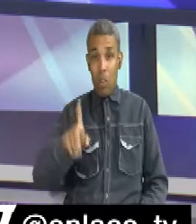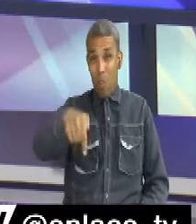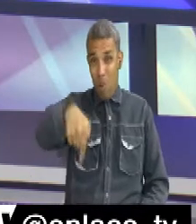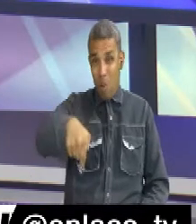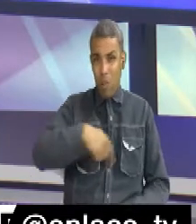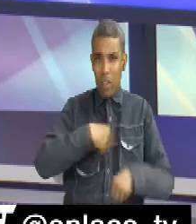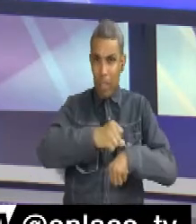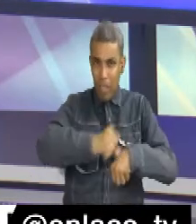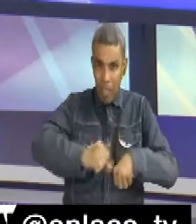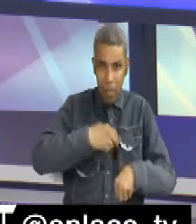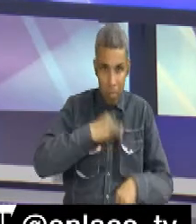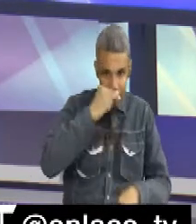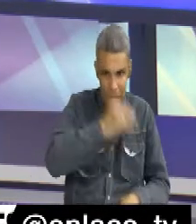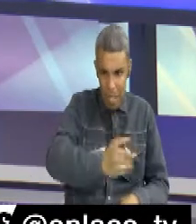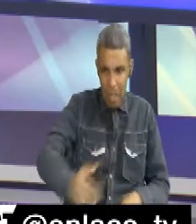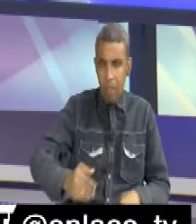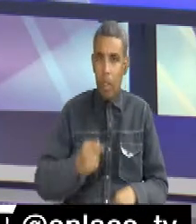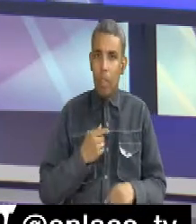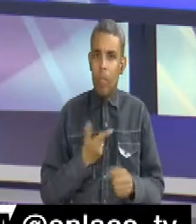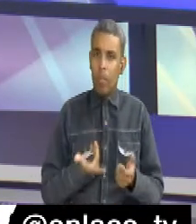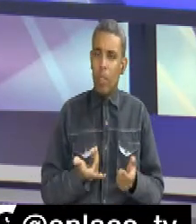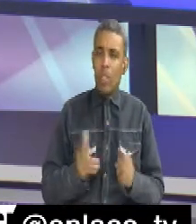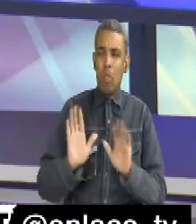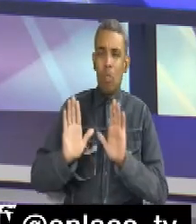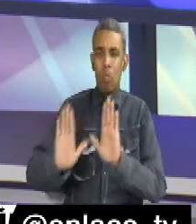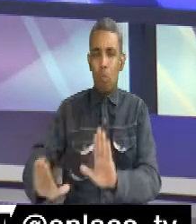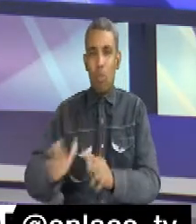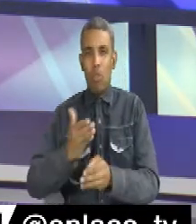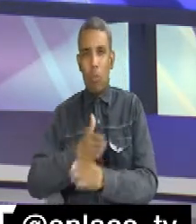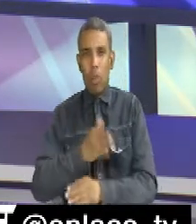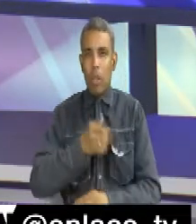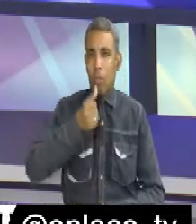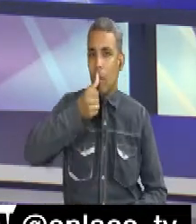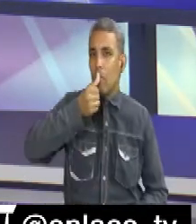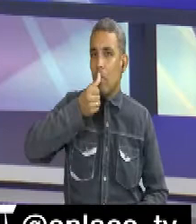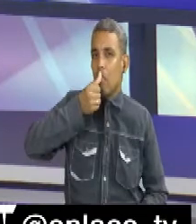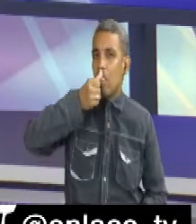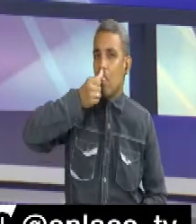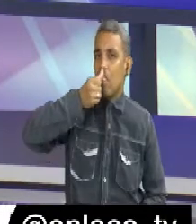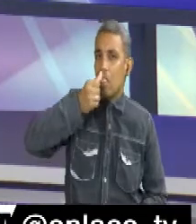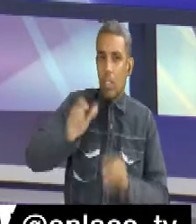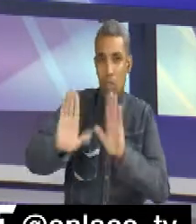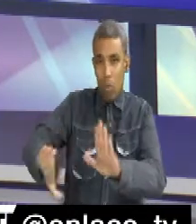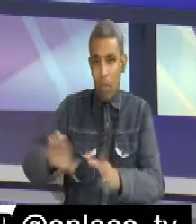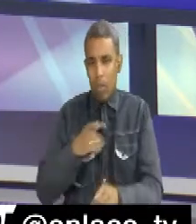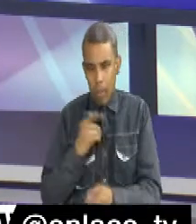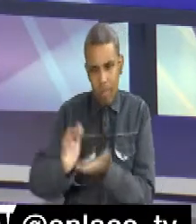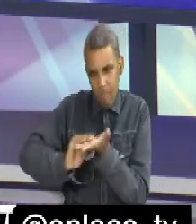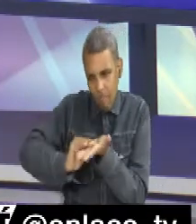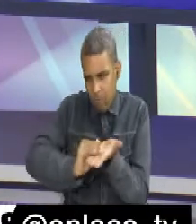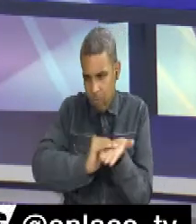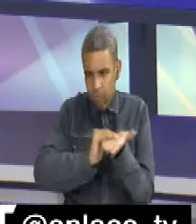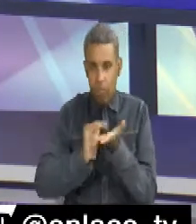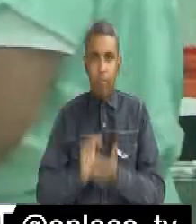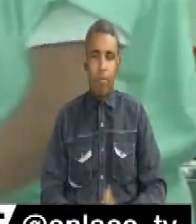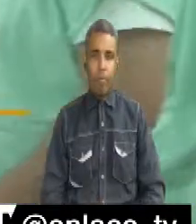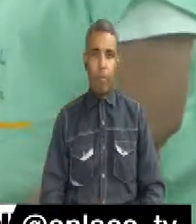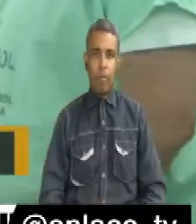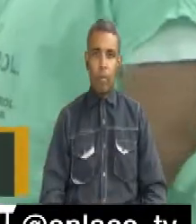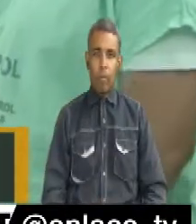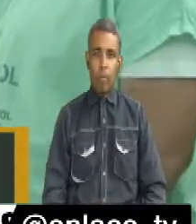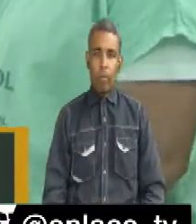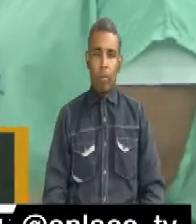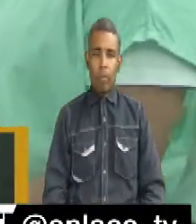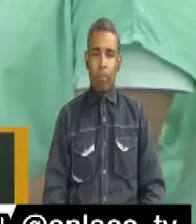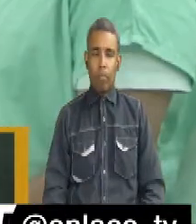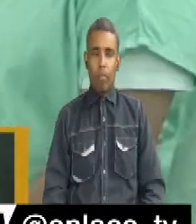en la policlínica, una iniciativa que busca devolverle la sonrisa a más de 60 menores de edad. En Policlínica